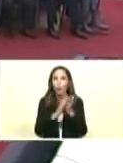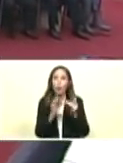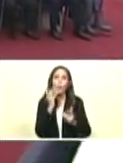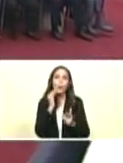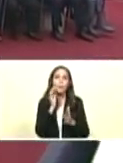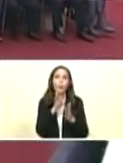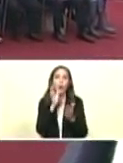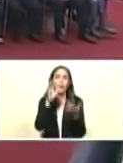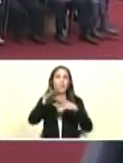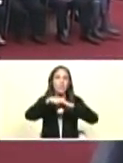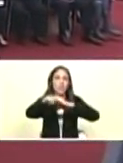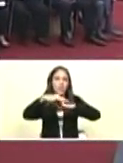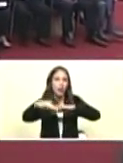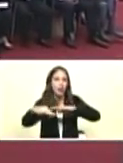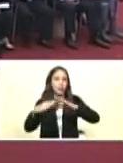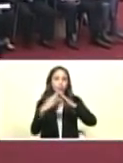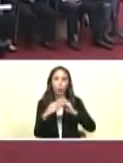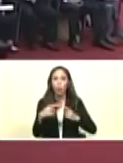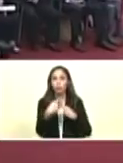ejemplo,